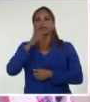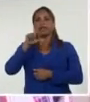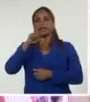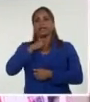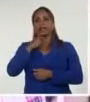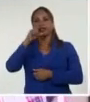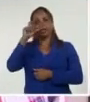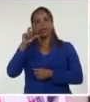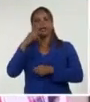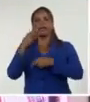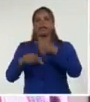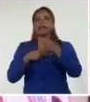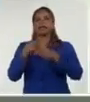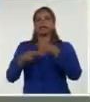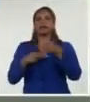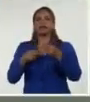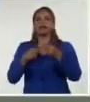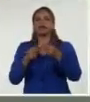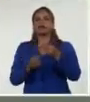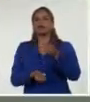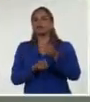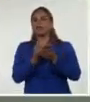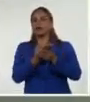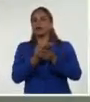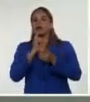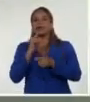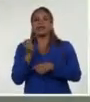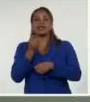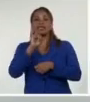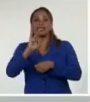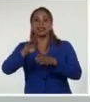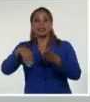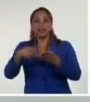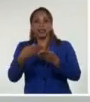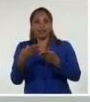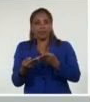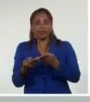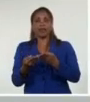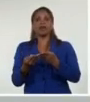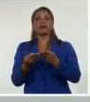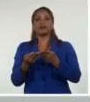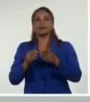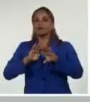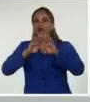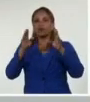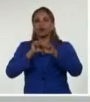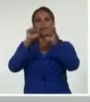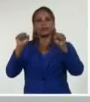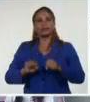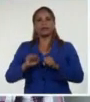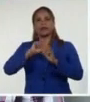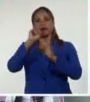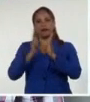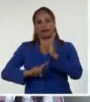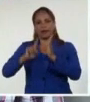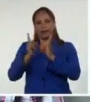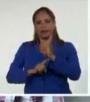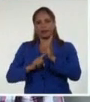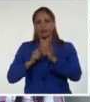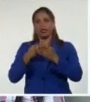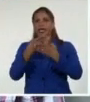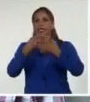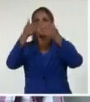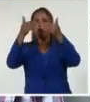diseñó, proyectó y fabricó en solo 7 días los sistemas eléctricos. Es una pizarra